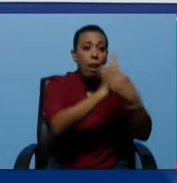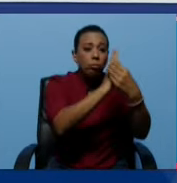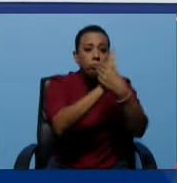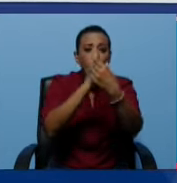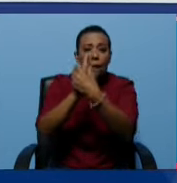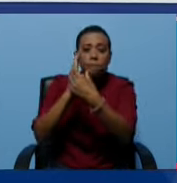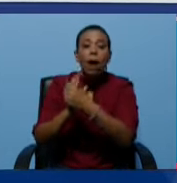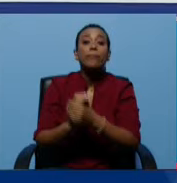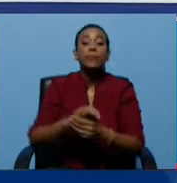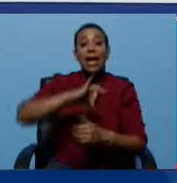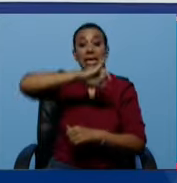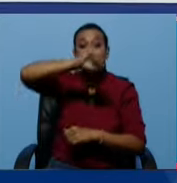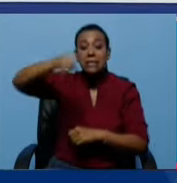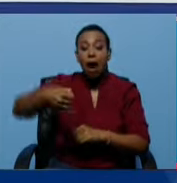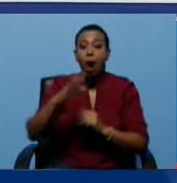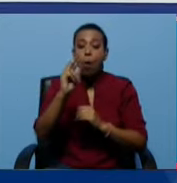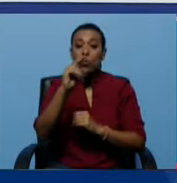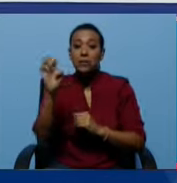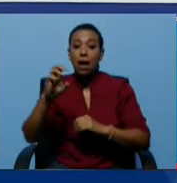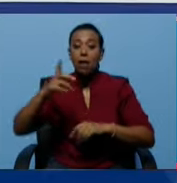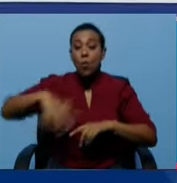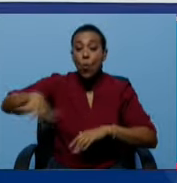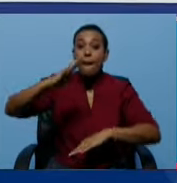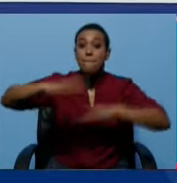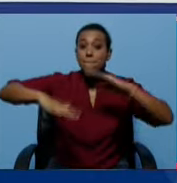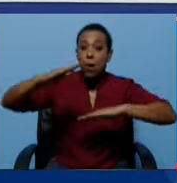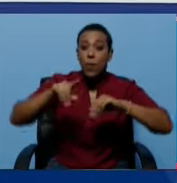en San José de Barlovento.